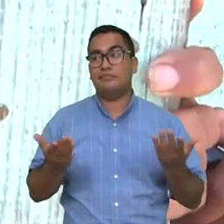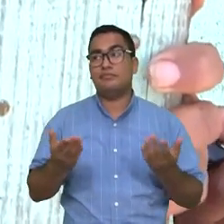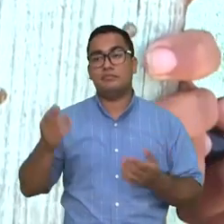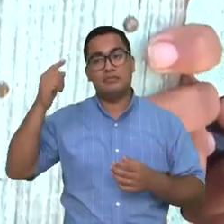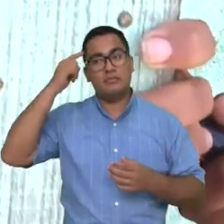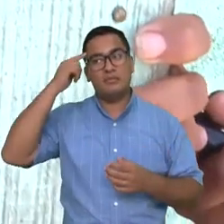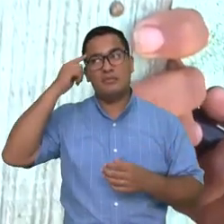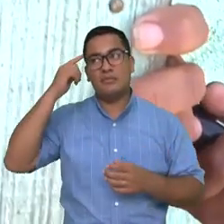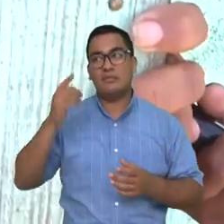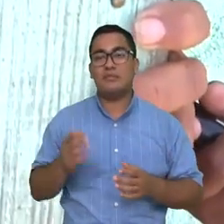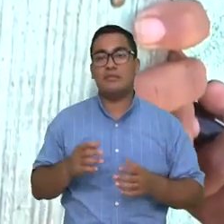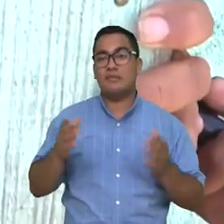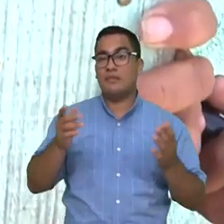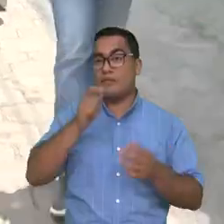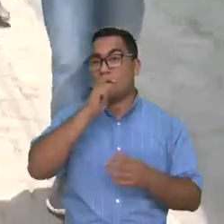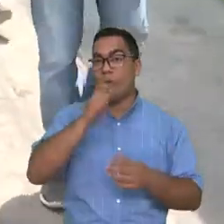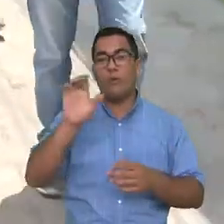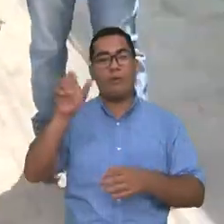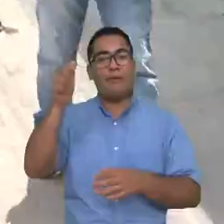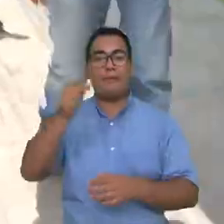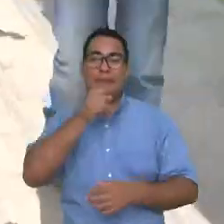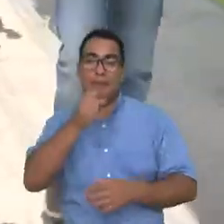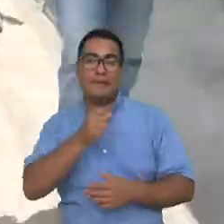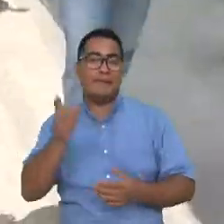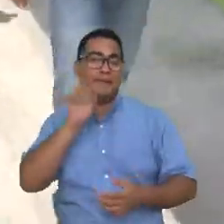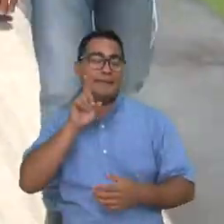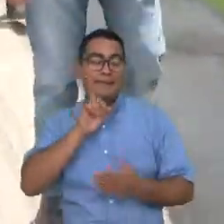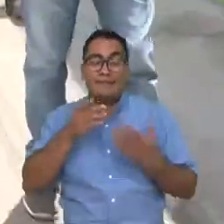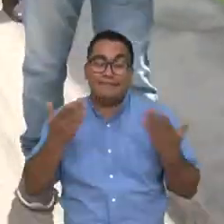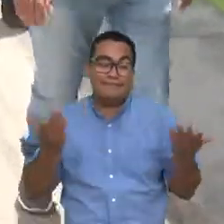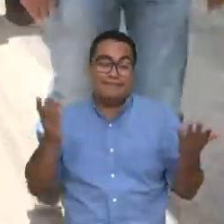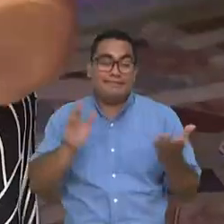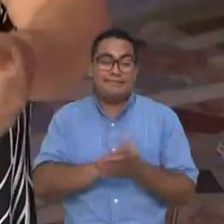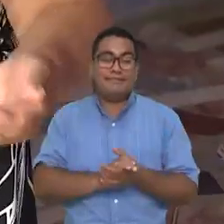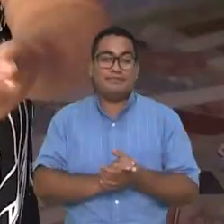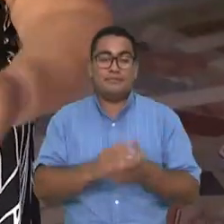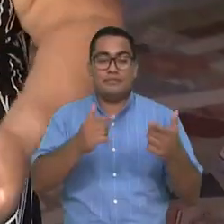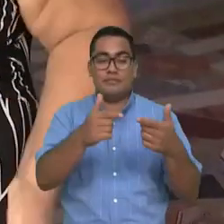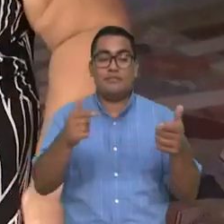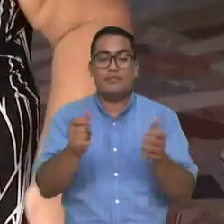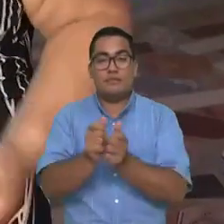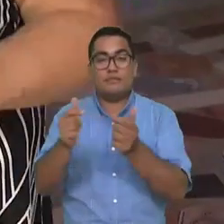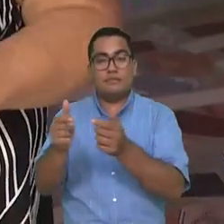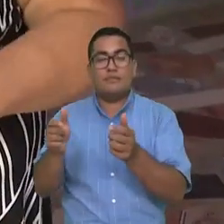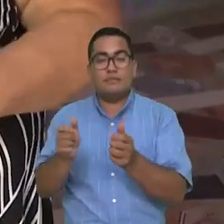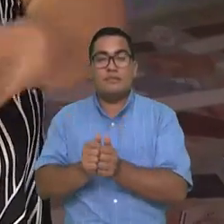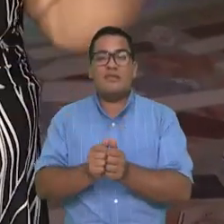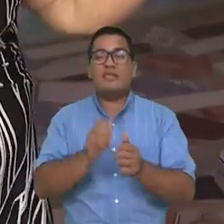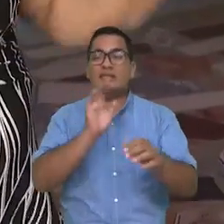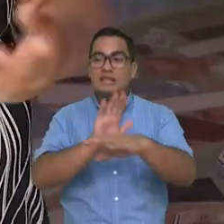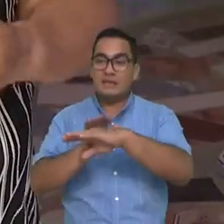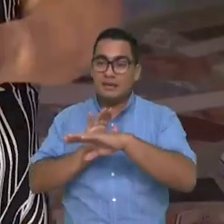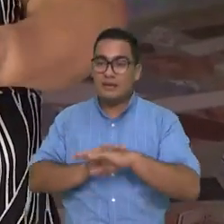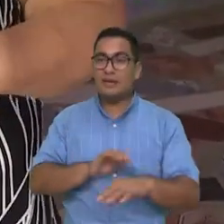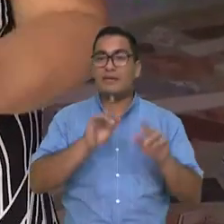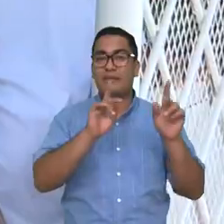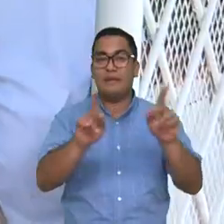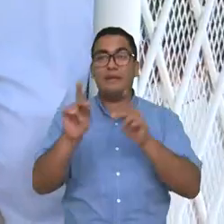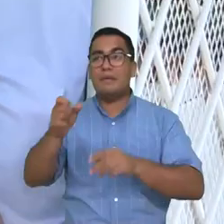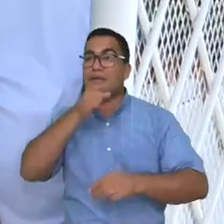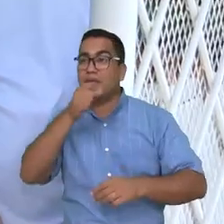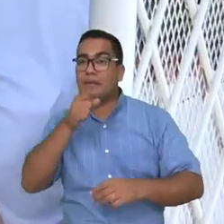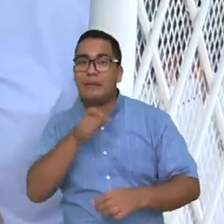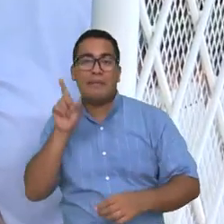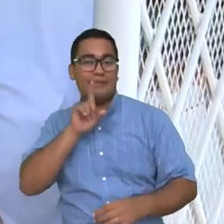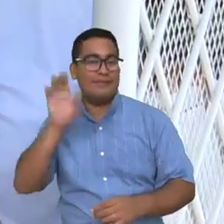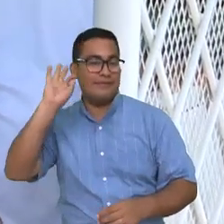lo que ellos, ese es el propósito de ellos. Las brigadas de la comunidad hacían un llamado a la población a no dejarse llevar por algunas noticias